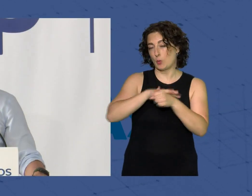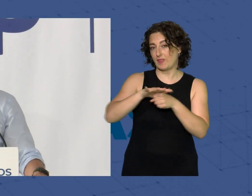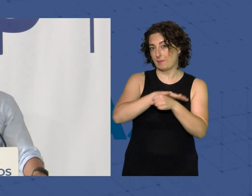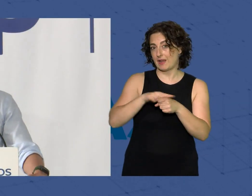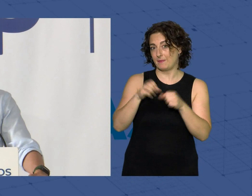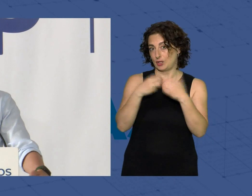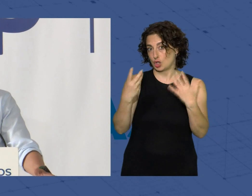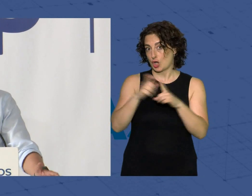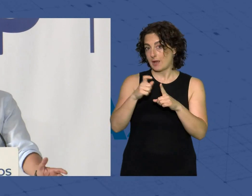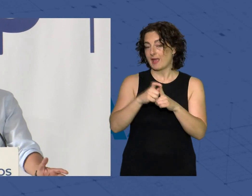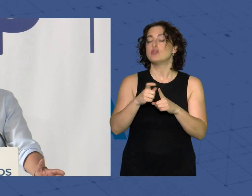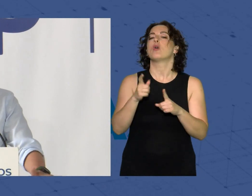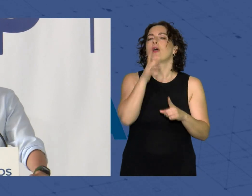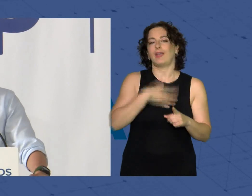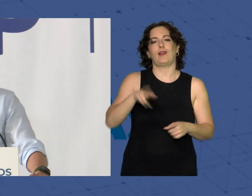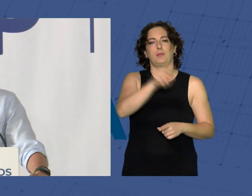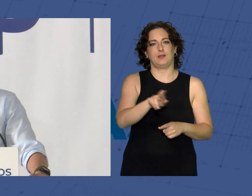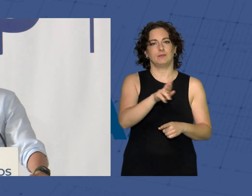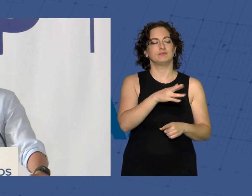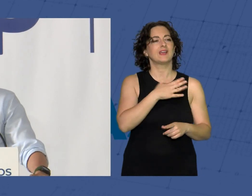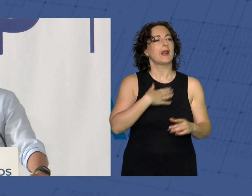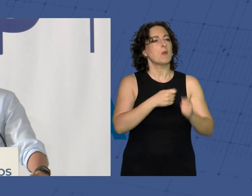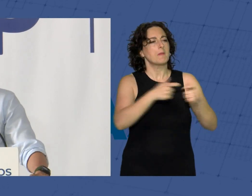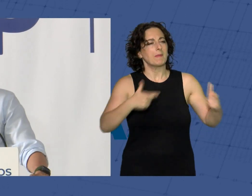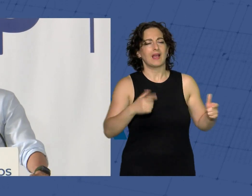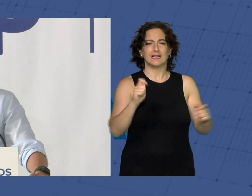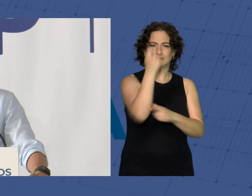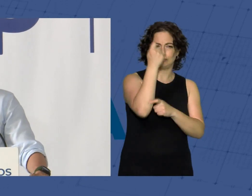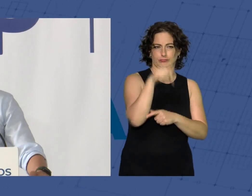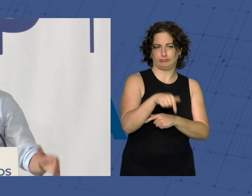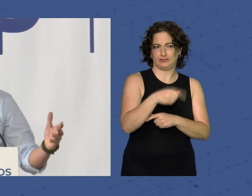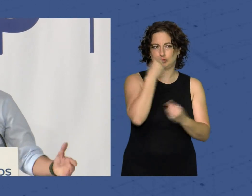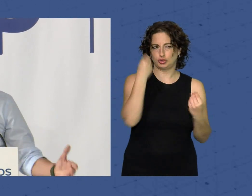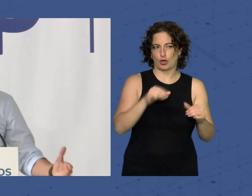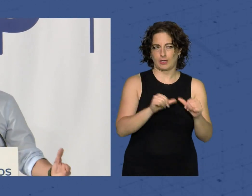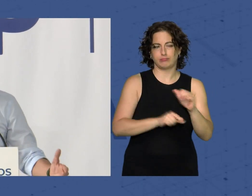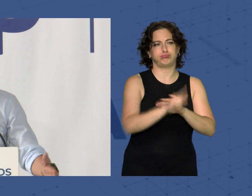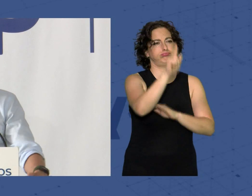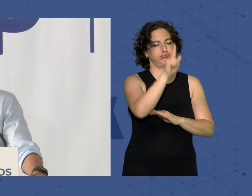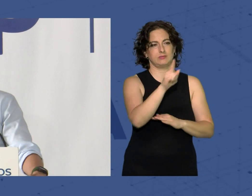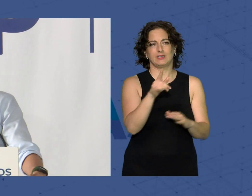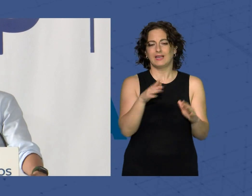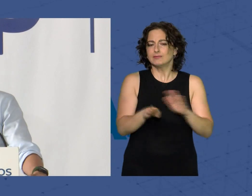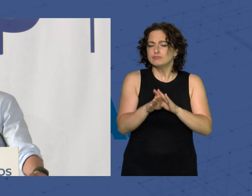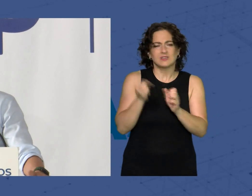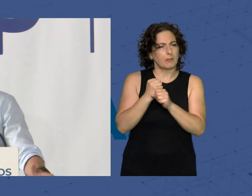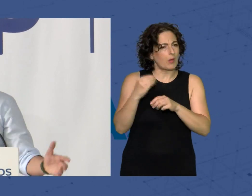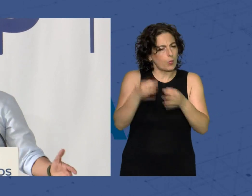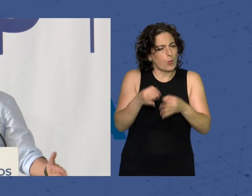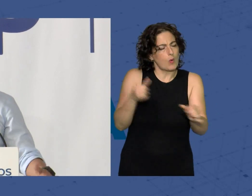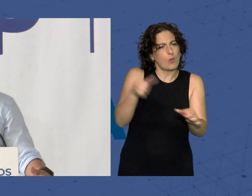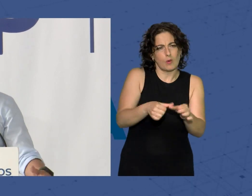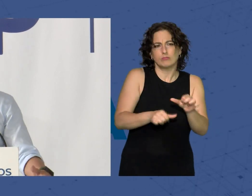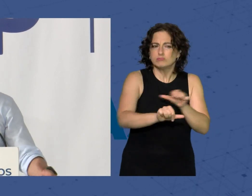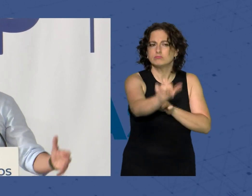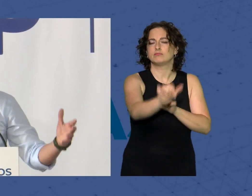a seguir que crezca el curso de la historia del Partido Popular en la provincia de Almería. Sigamos trabajando como lo estáis haciendo para que este partido